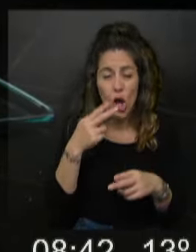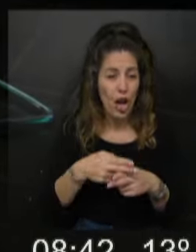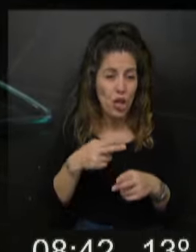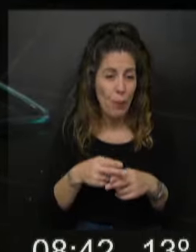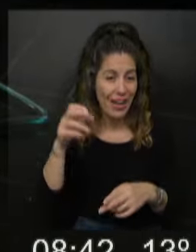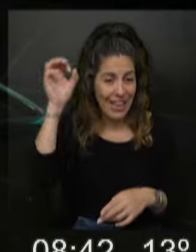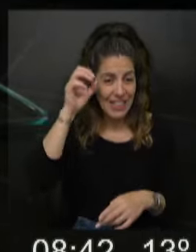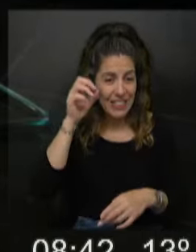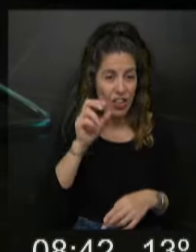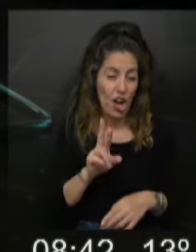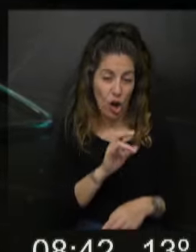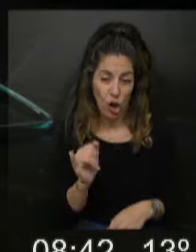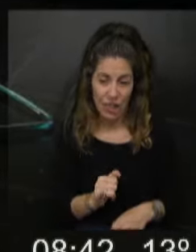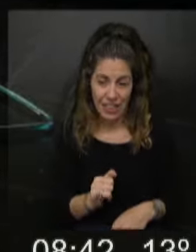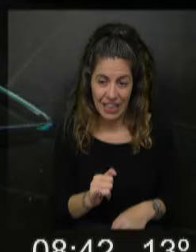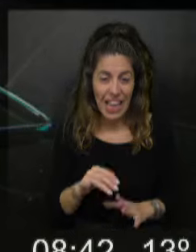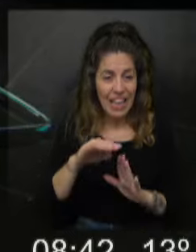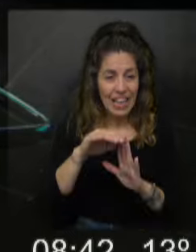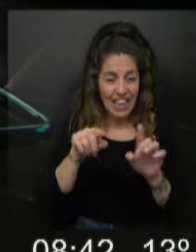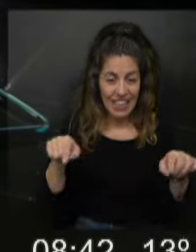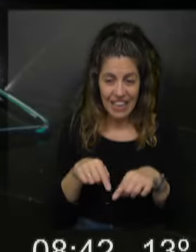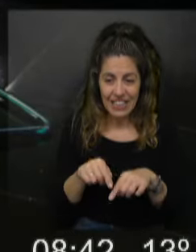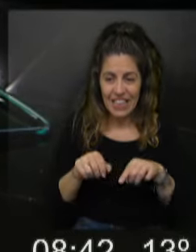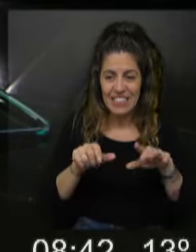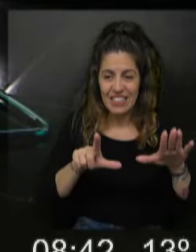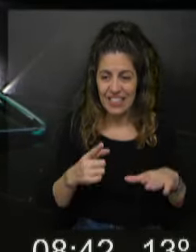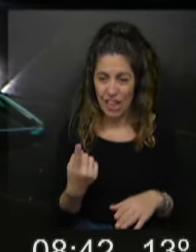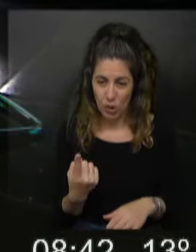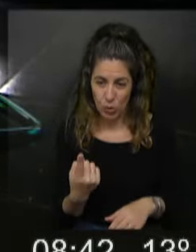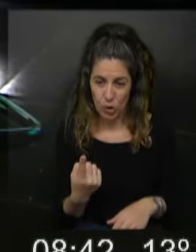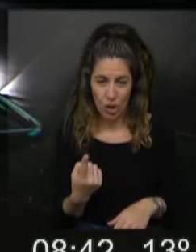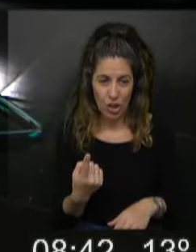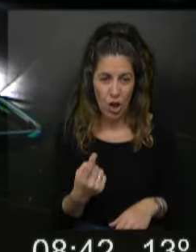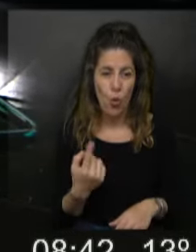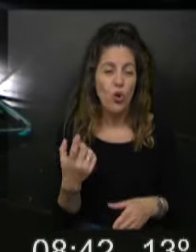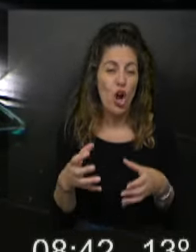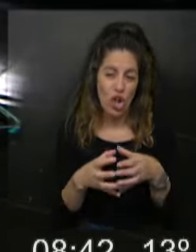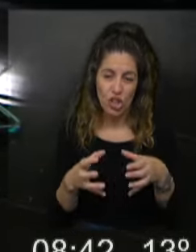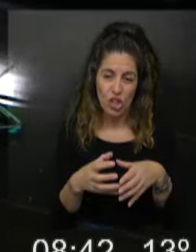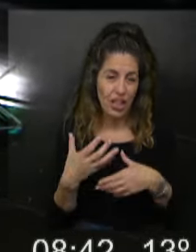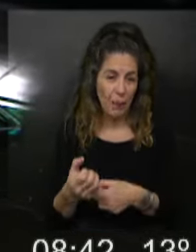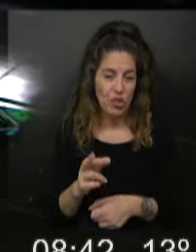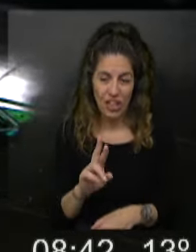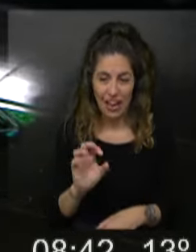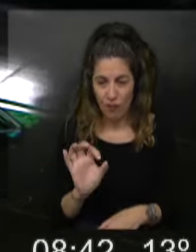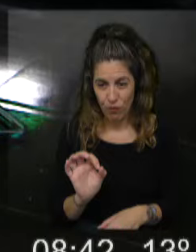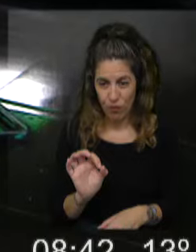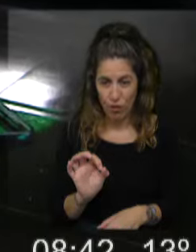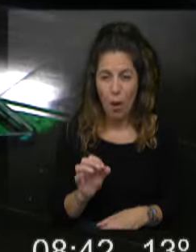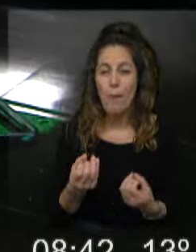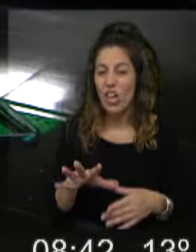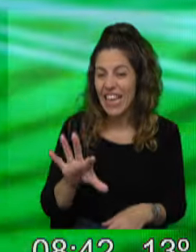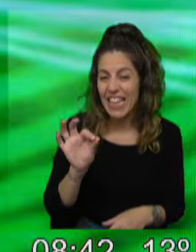senadora gloria Rod 61 71 Perdón que es uno de los sectores que apoya a rafo porque elegirá Gloria